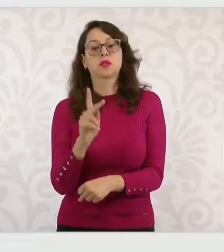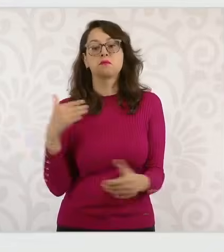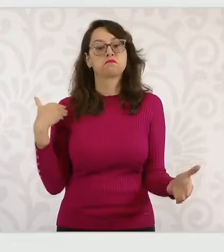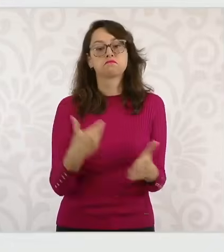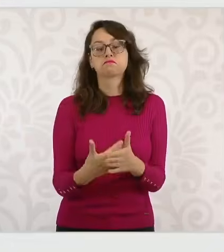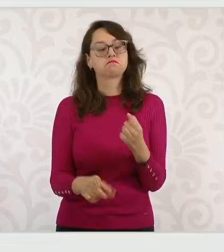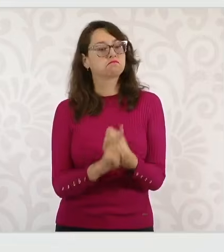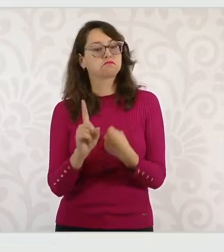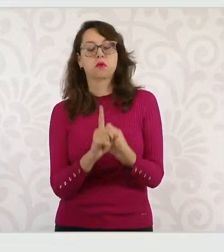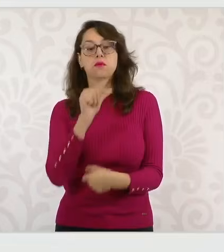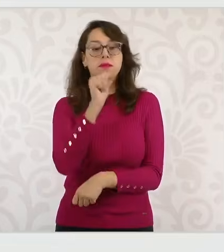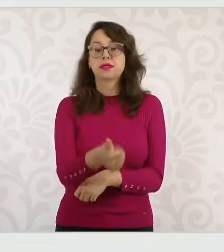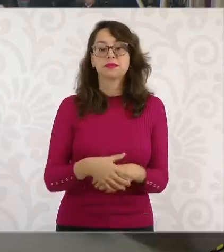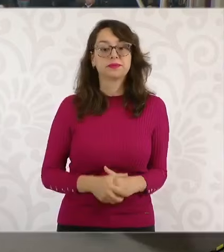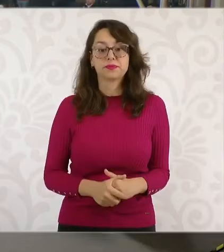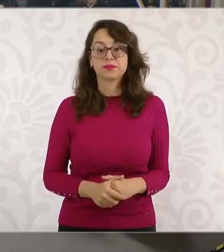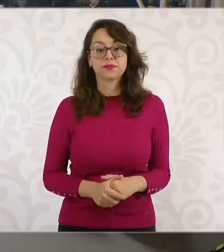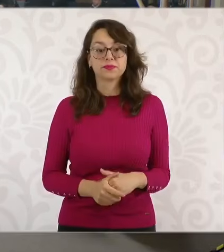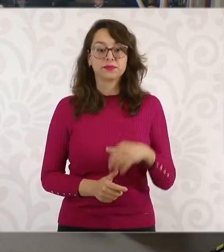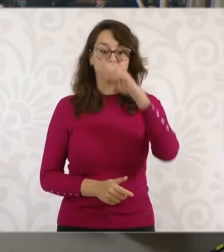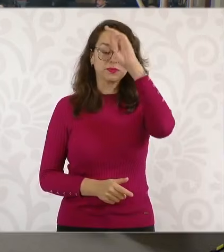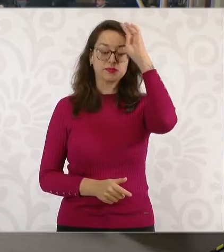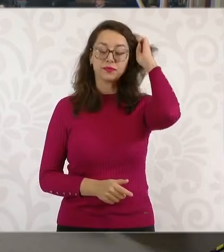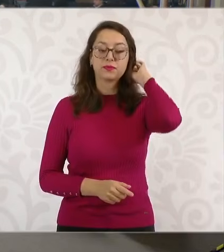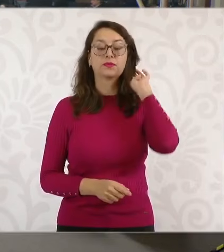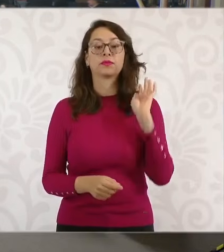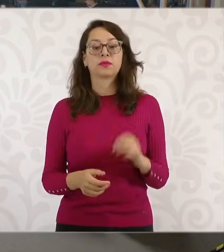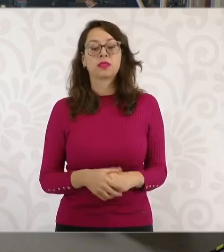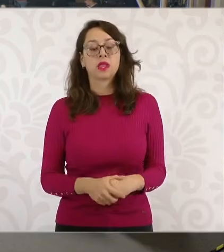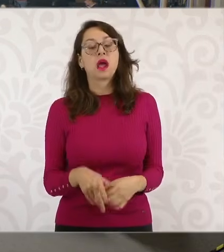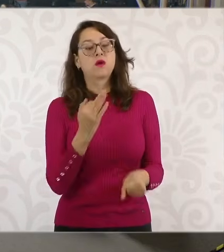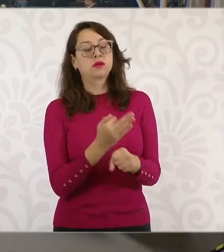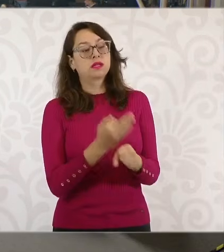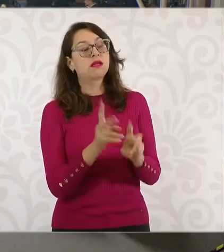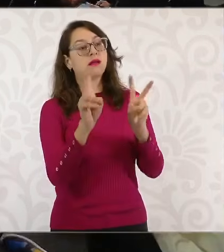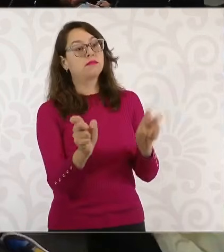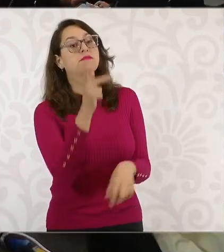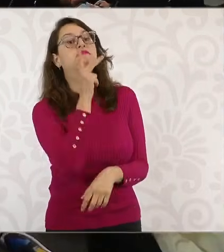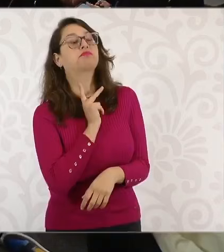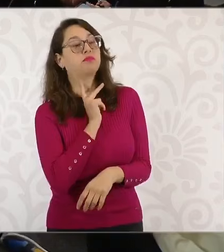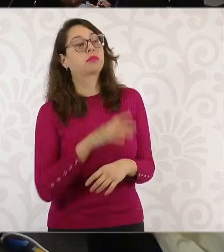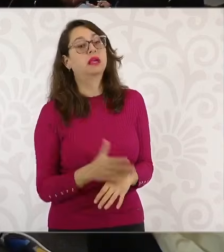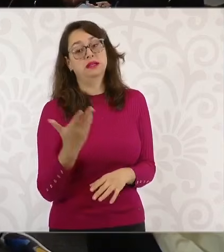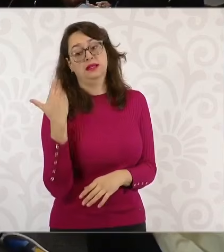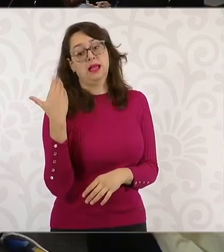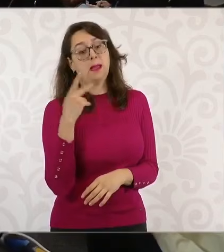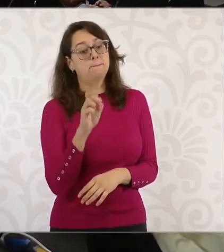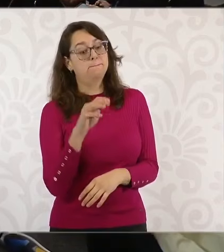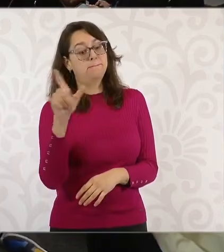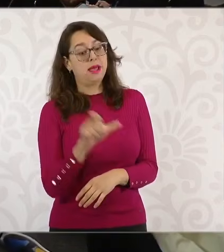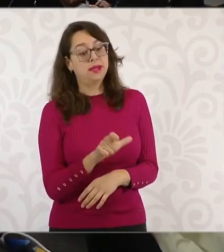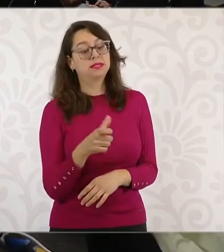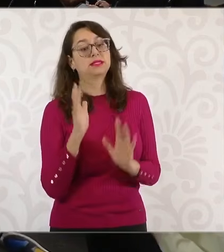hay problema con nuestro país. Bien, aprovechando ahora que estamos hablando acerca del precio del petróleo, Pemex sacó su primer informe